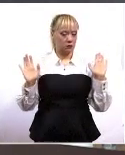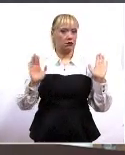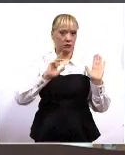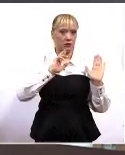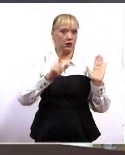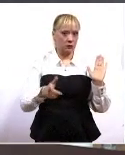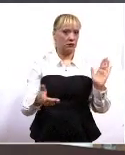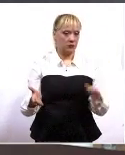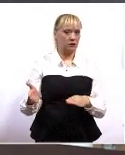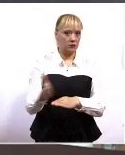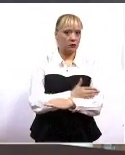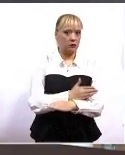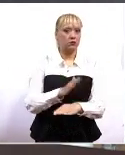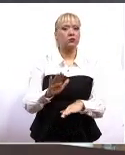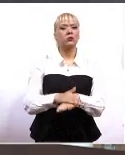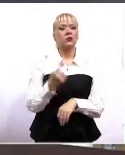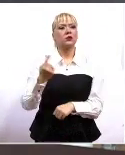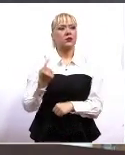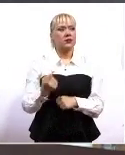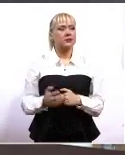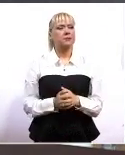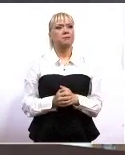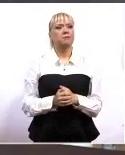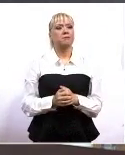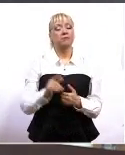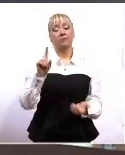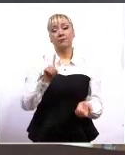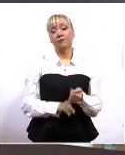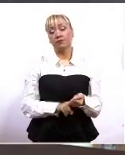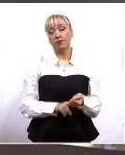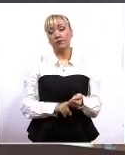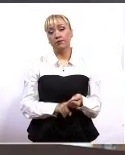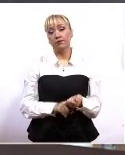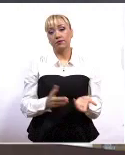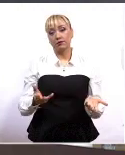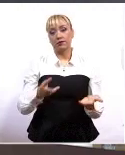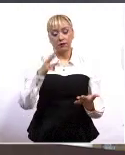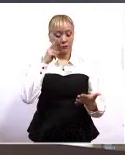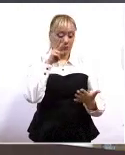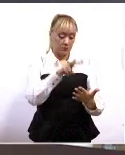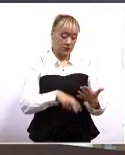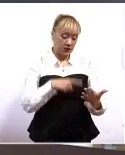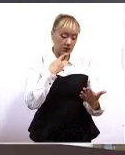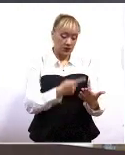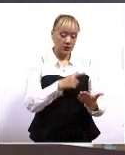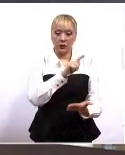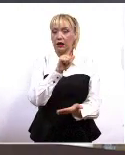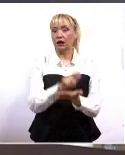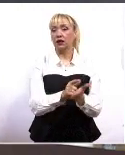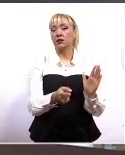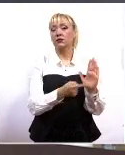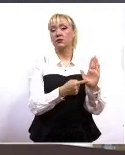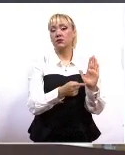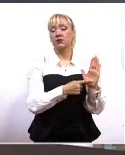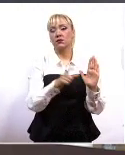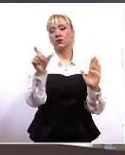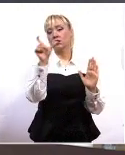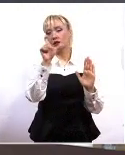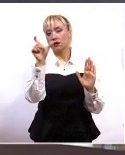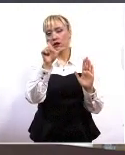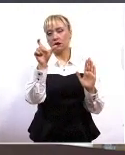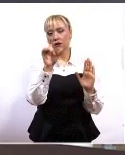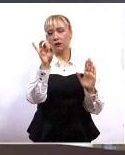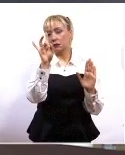precampañas, porque las consecuencias que establece la ley, entre otras, es que cuando